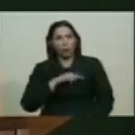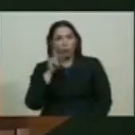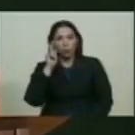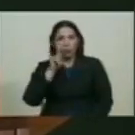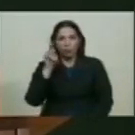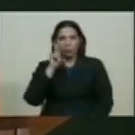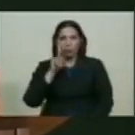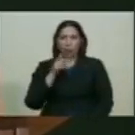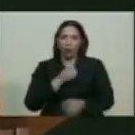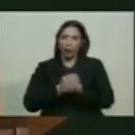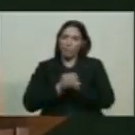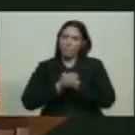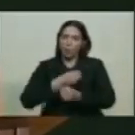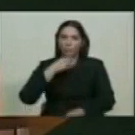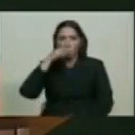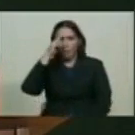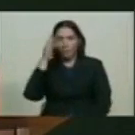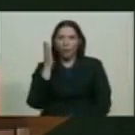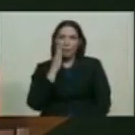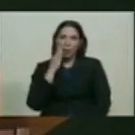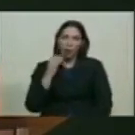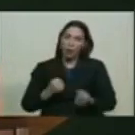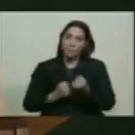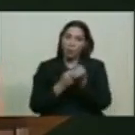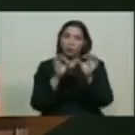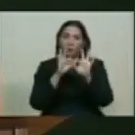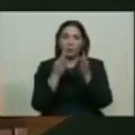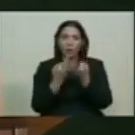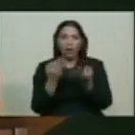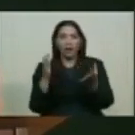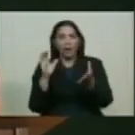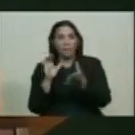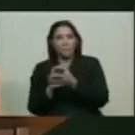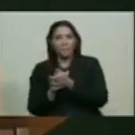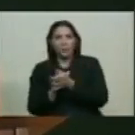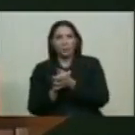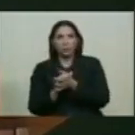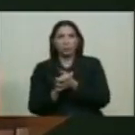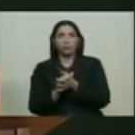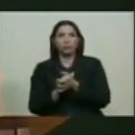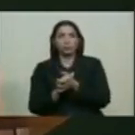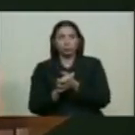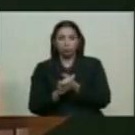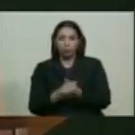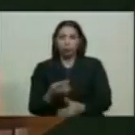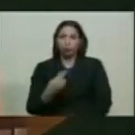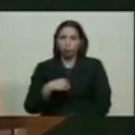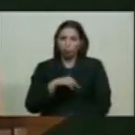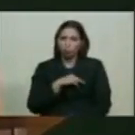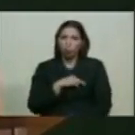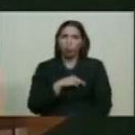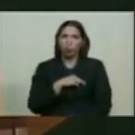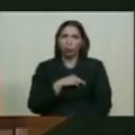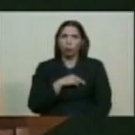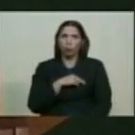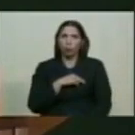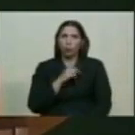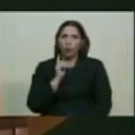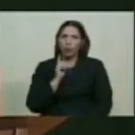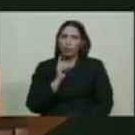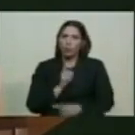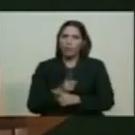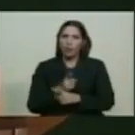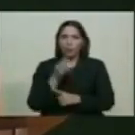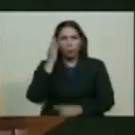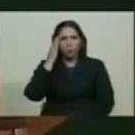nuestros padres, con el apoyo de nuestros familiares y amigos. Demos rienda suelta a nuestros sueños y aprendamos a